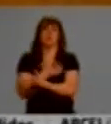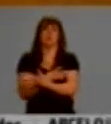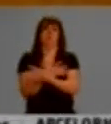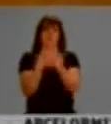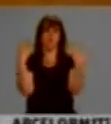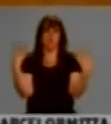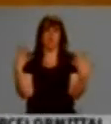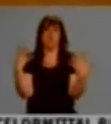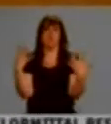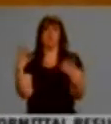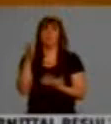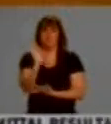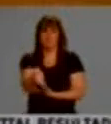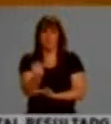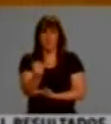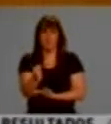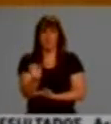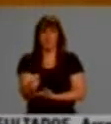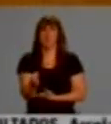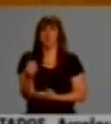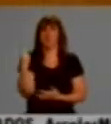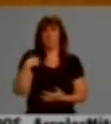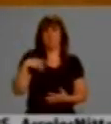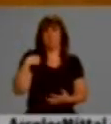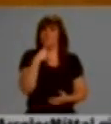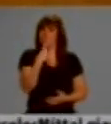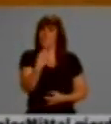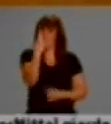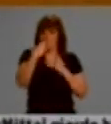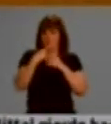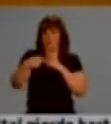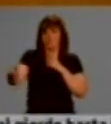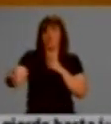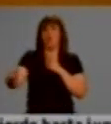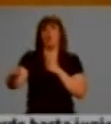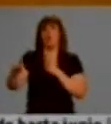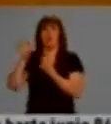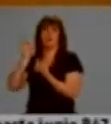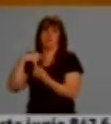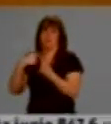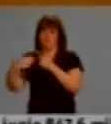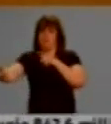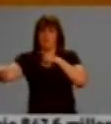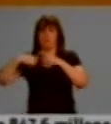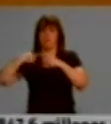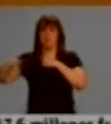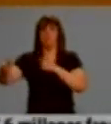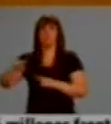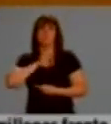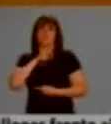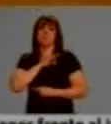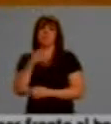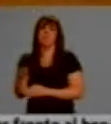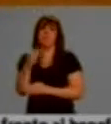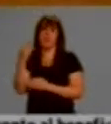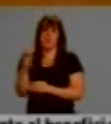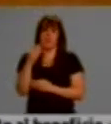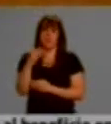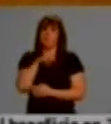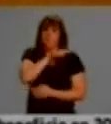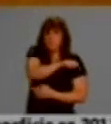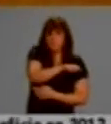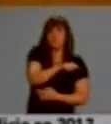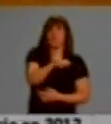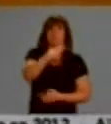Decimonovena, ¿es cierto, como se establece en uno de los mensajes que intercambió usted mismo con el señor Bárcenas, que fue